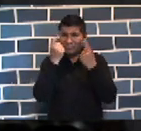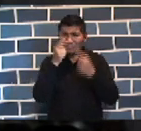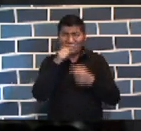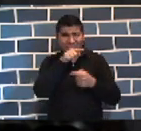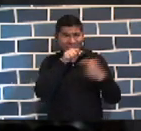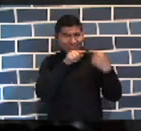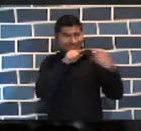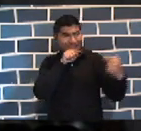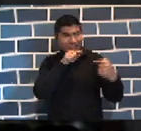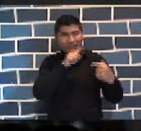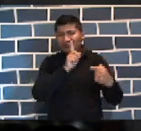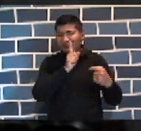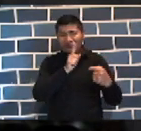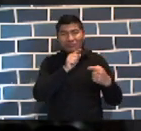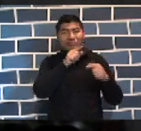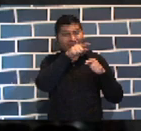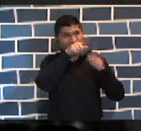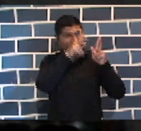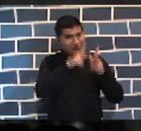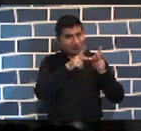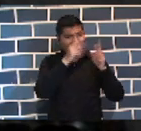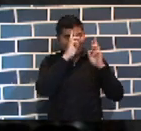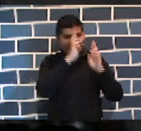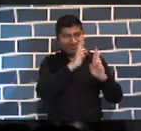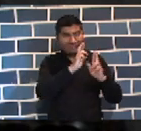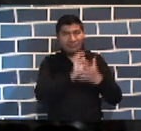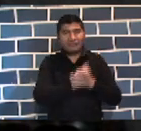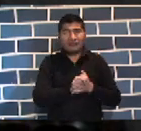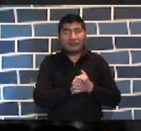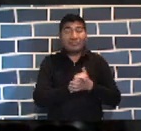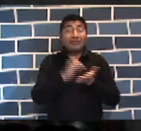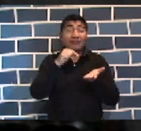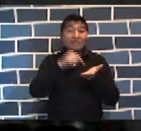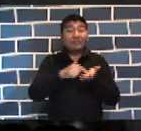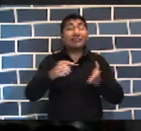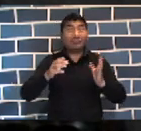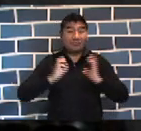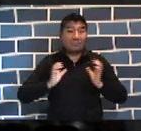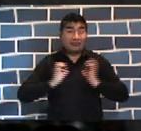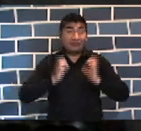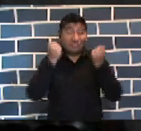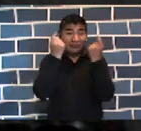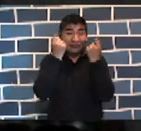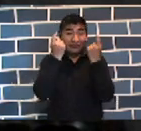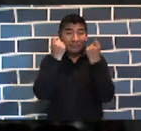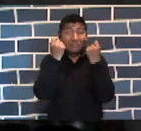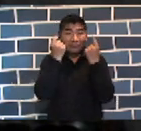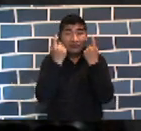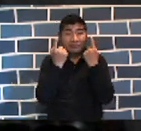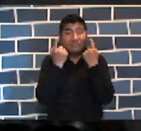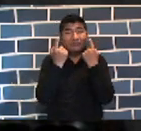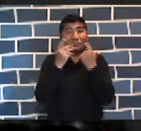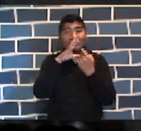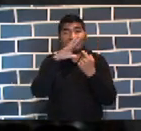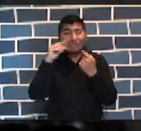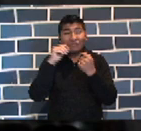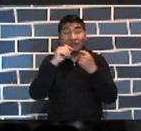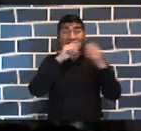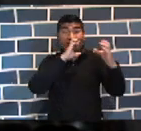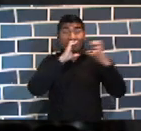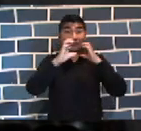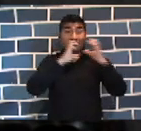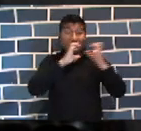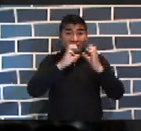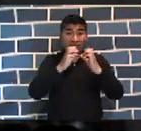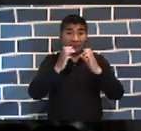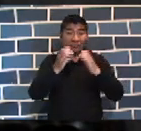los enemigos como personas. Esta capacidad de comprensión y de comunicación entre